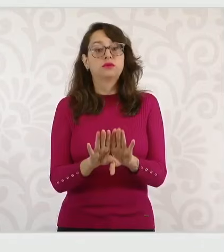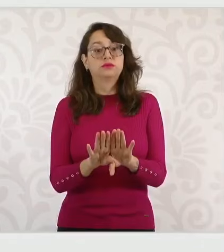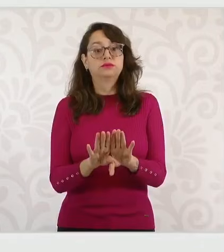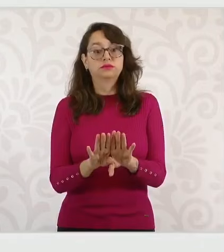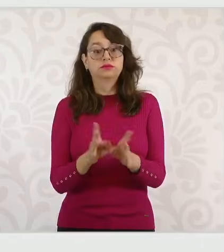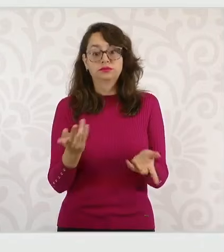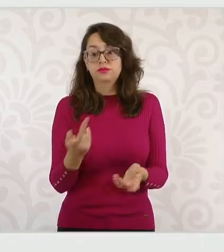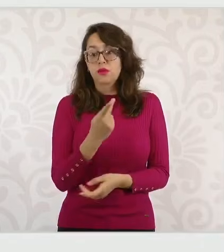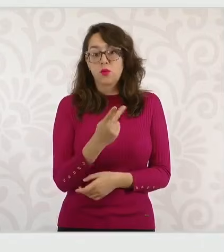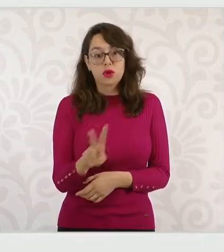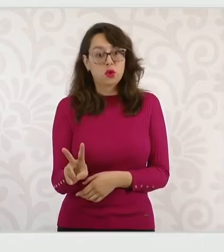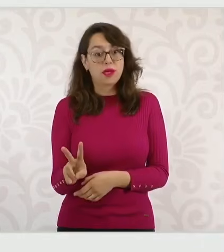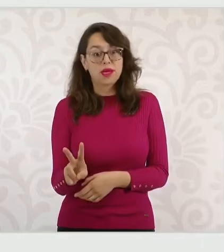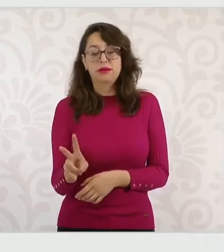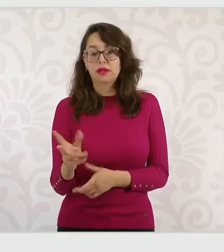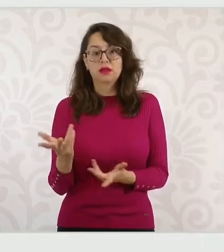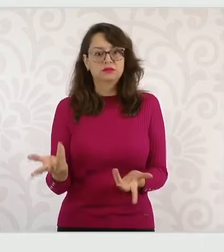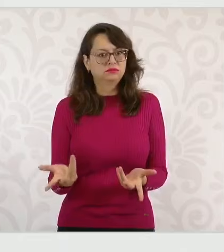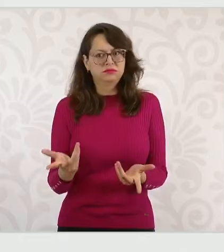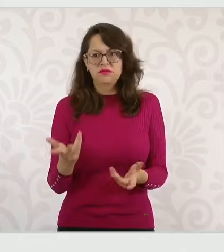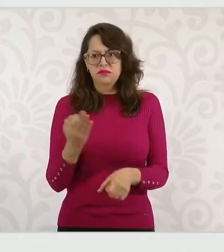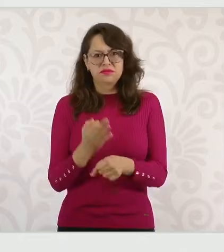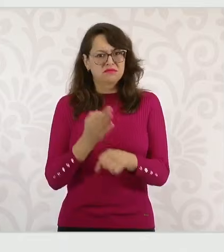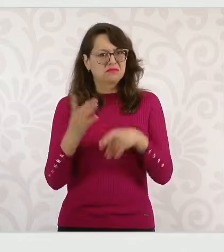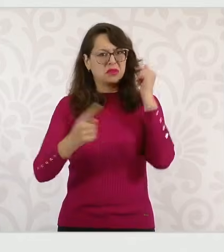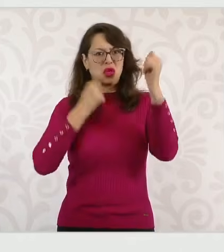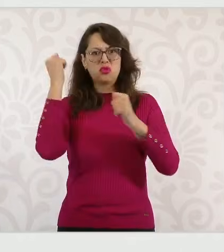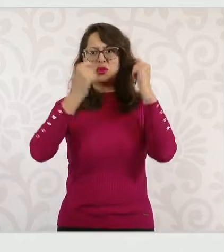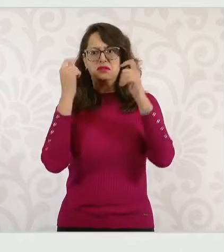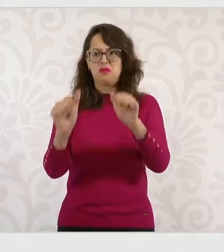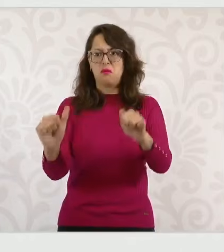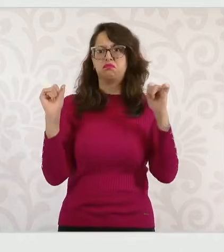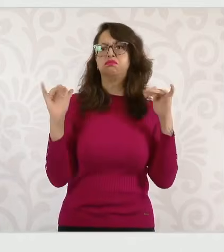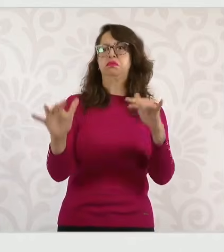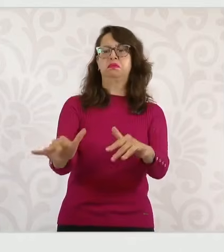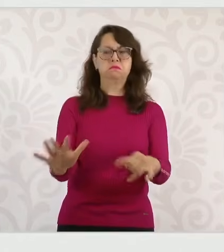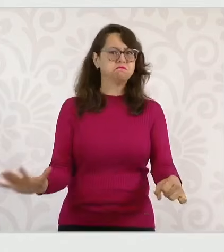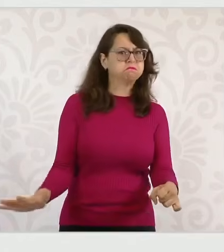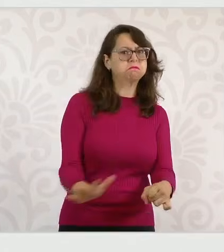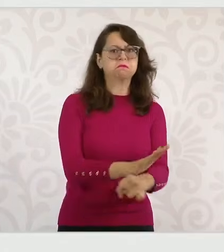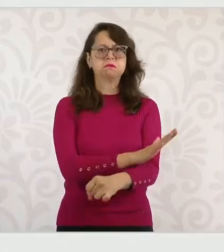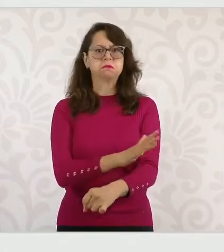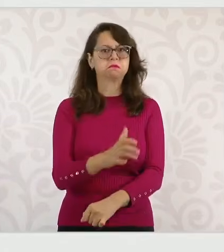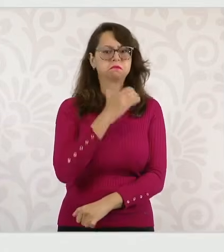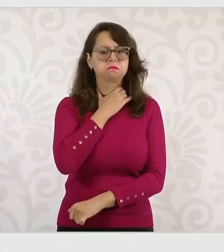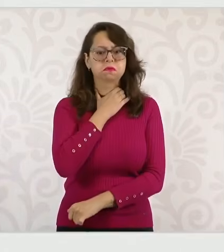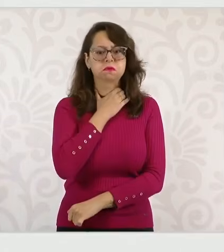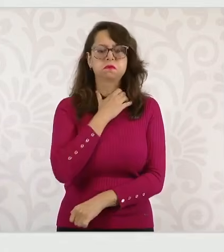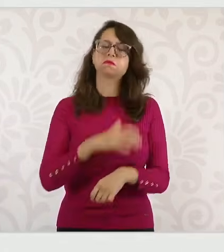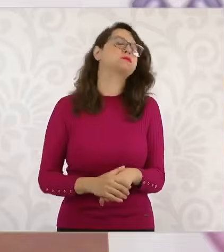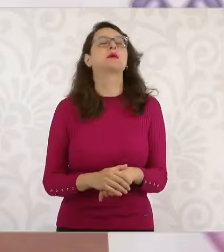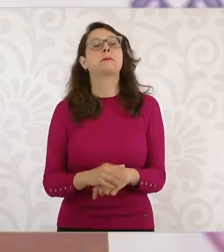Puerto Vallarta, que tuvo problemas, pues está lleno de turistas. Todos los lugares,